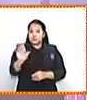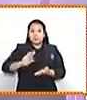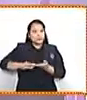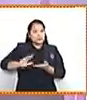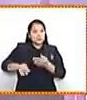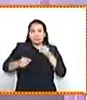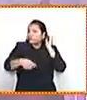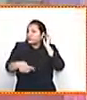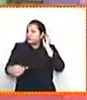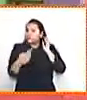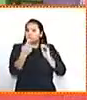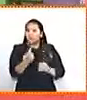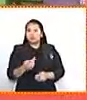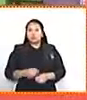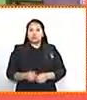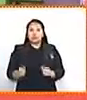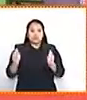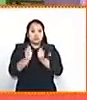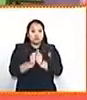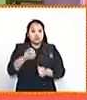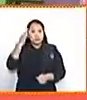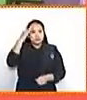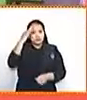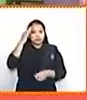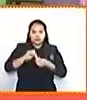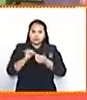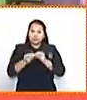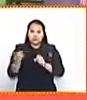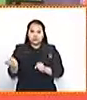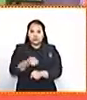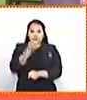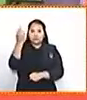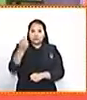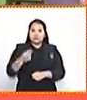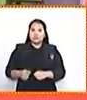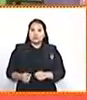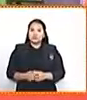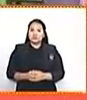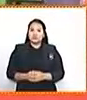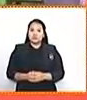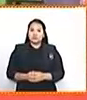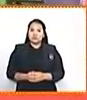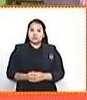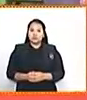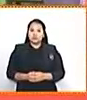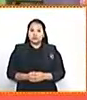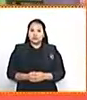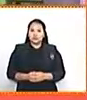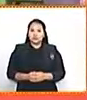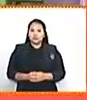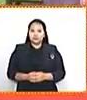más uno, acompáñeme a conocer el número seleccionado. Este es